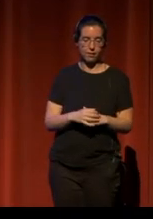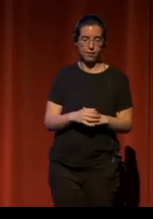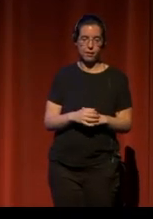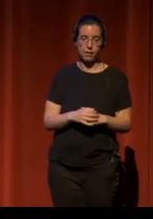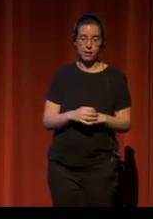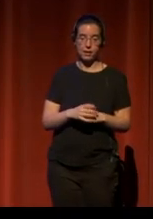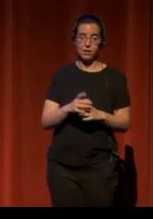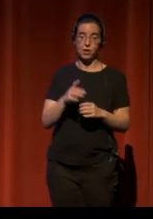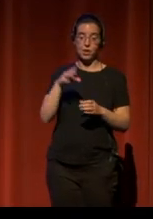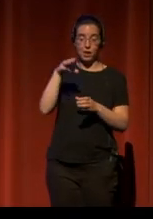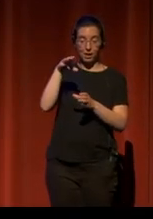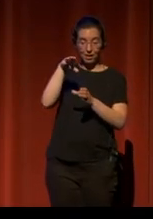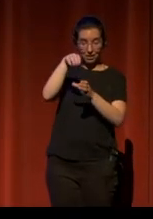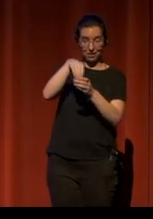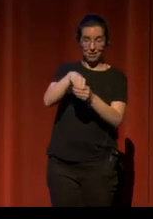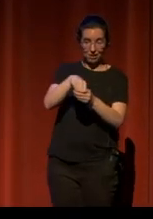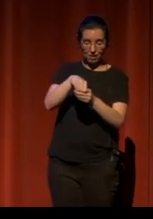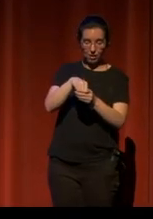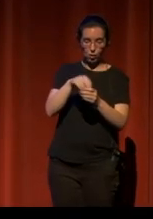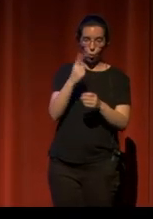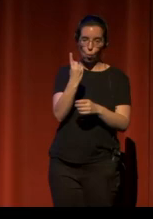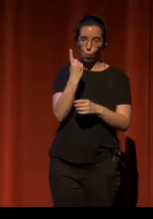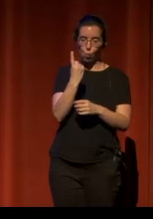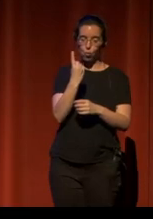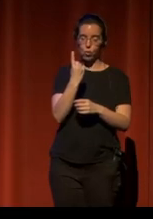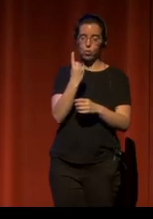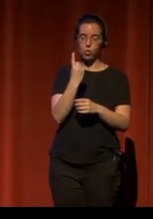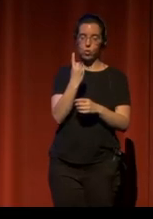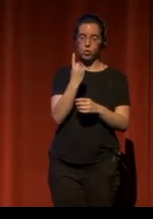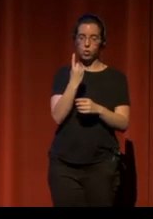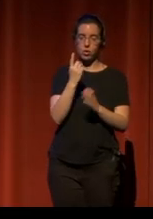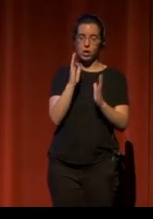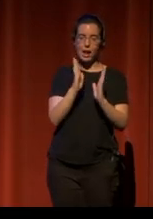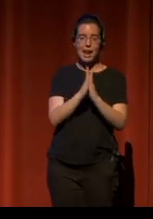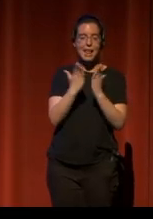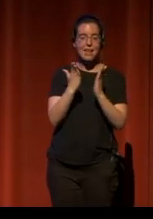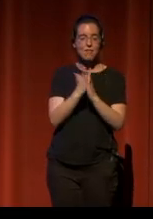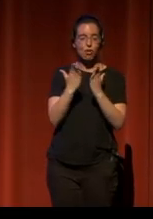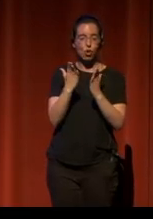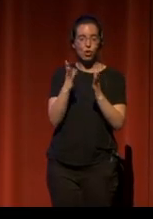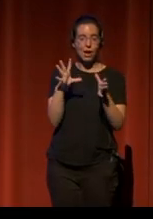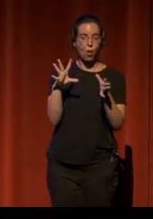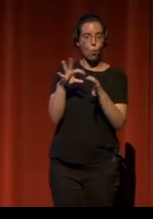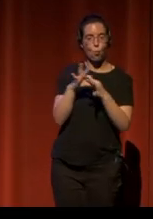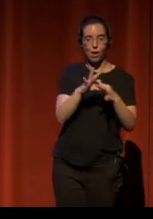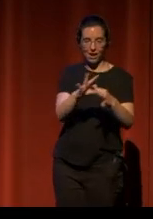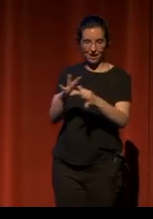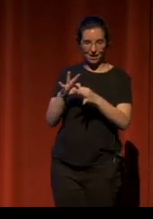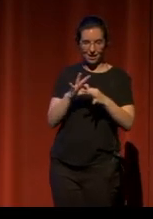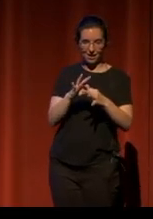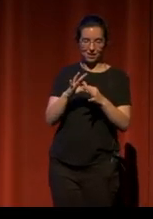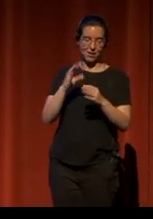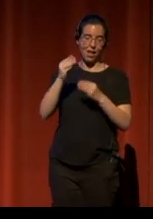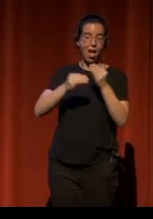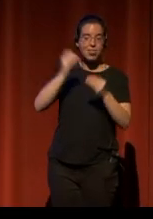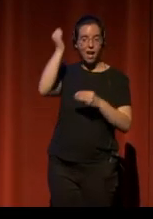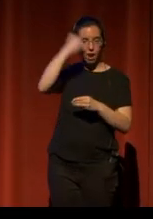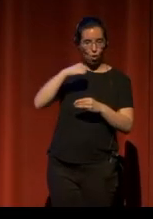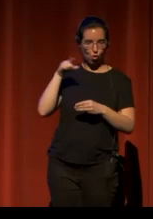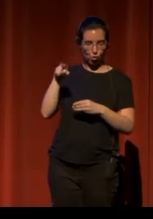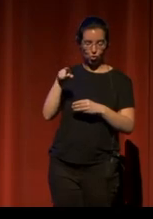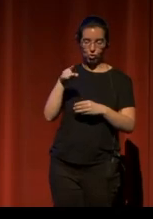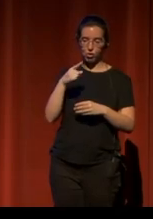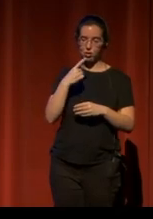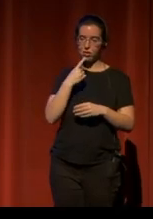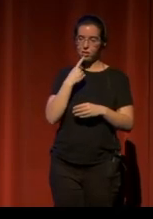fren a la curva fijaros uno de estos prototipos fue libros que unen que lo hicimos en Aragón e que no contentos con coordinar todo